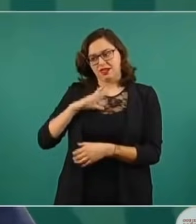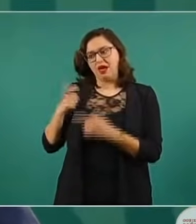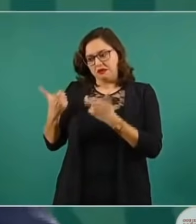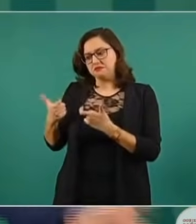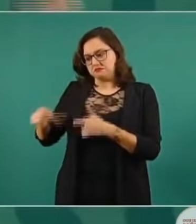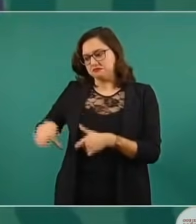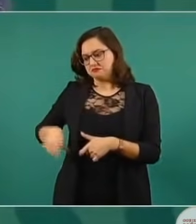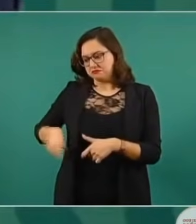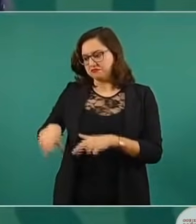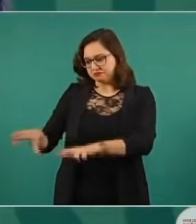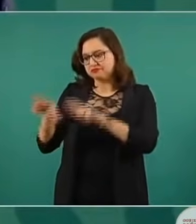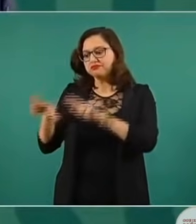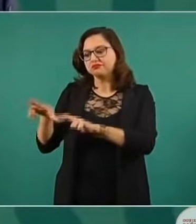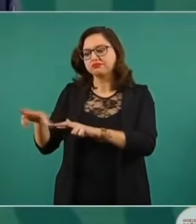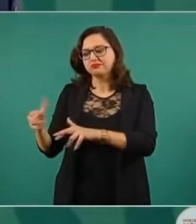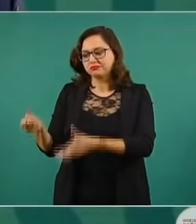pero con el saqueo